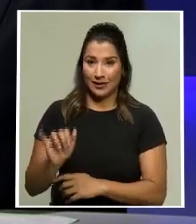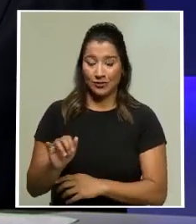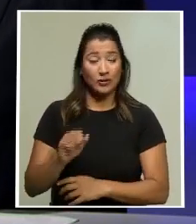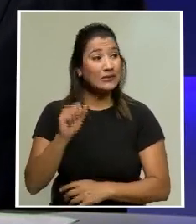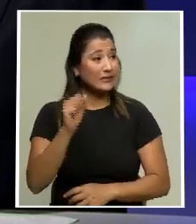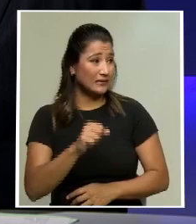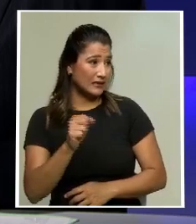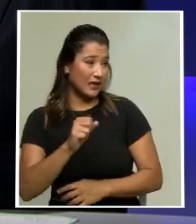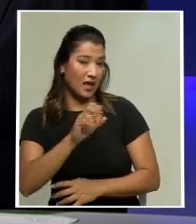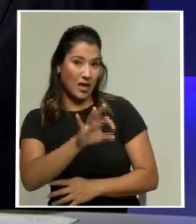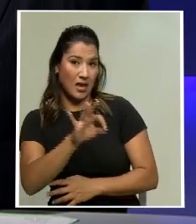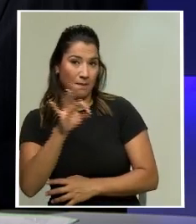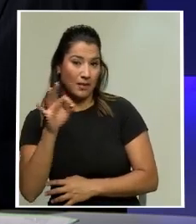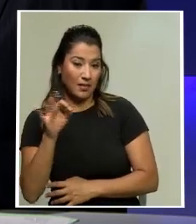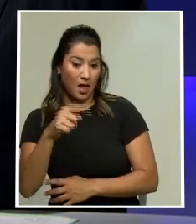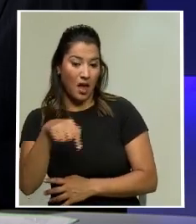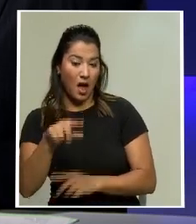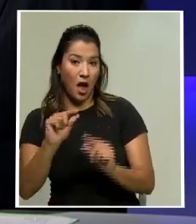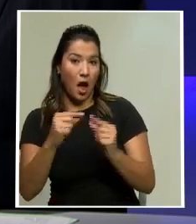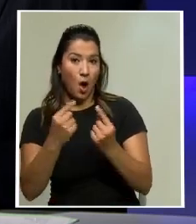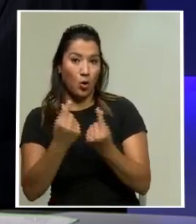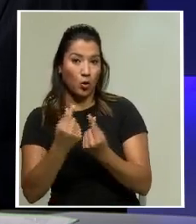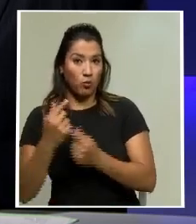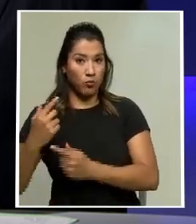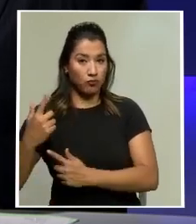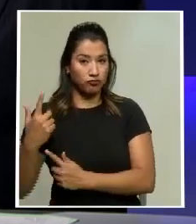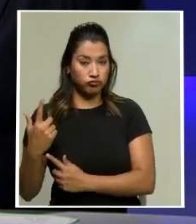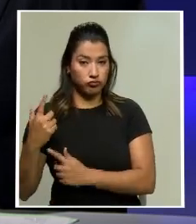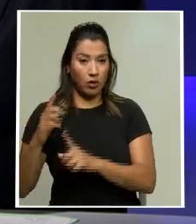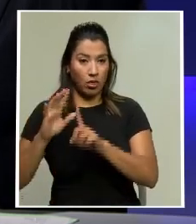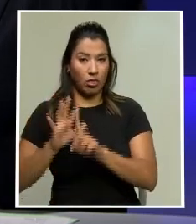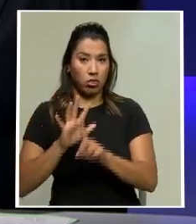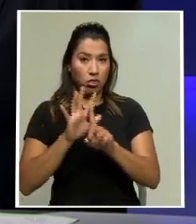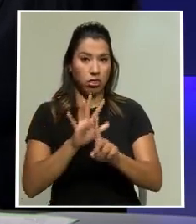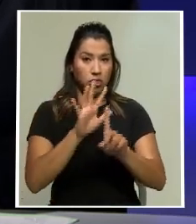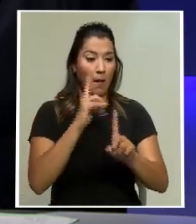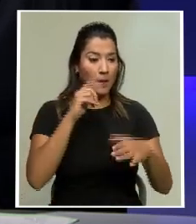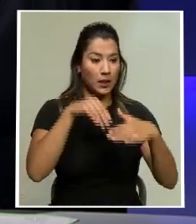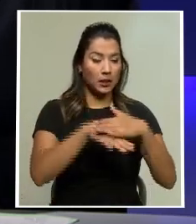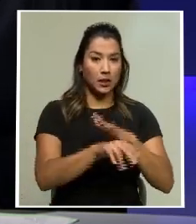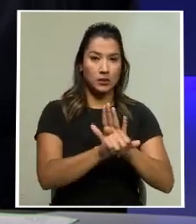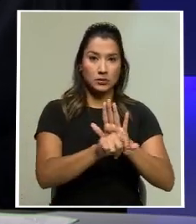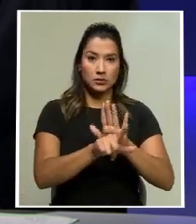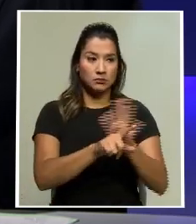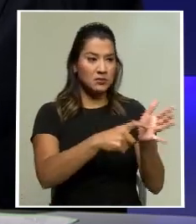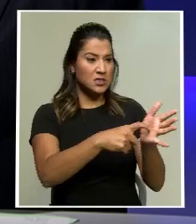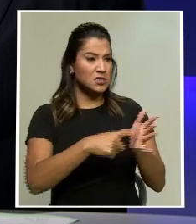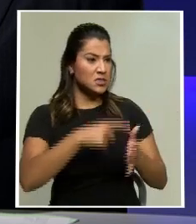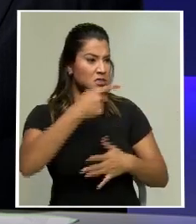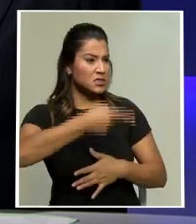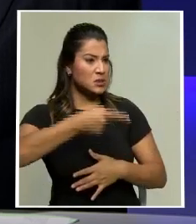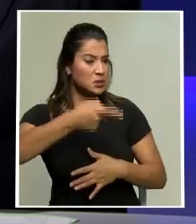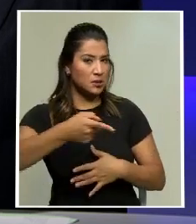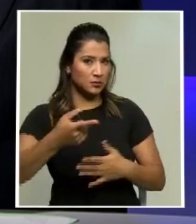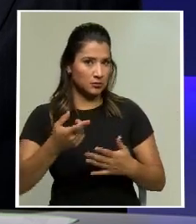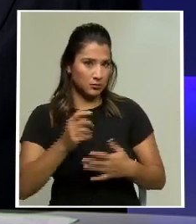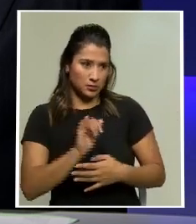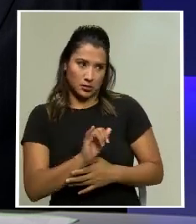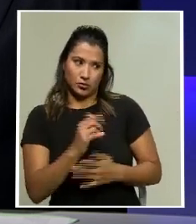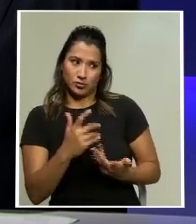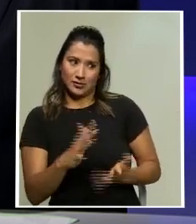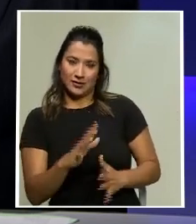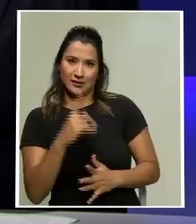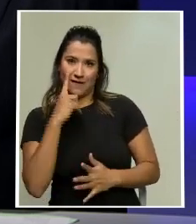invite a un cuerpo militar a entrar al Congreso a exigir con una exigencia y armados, ya es un